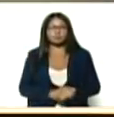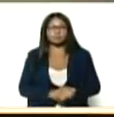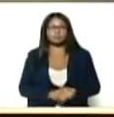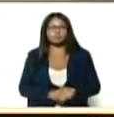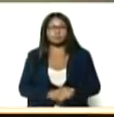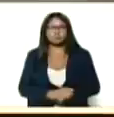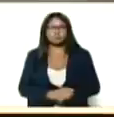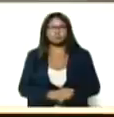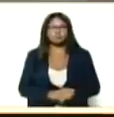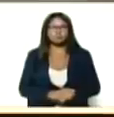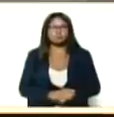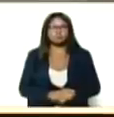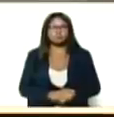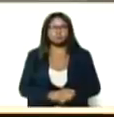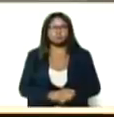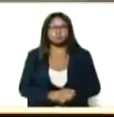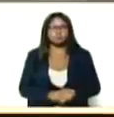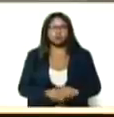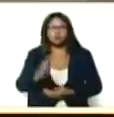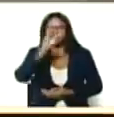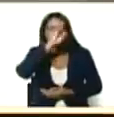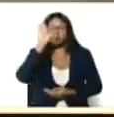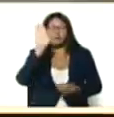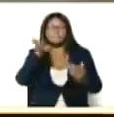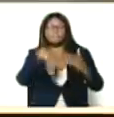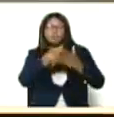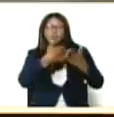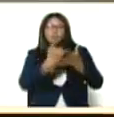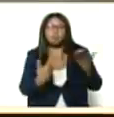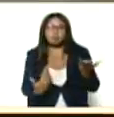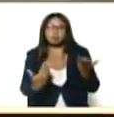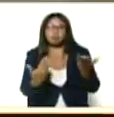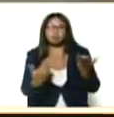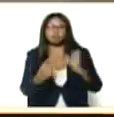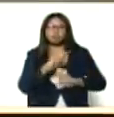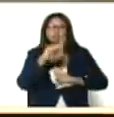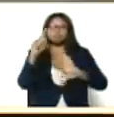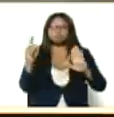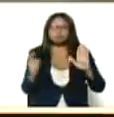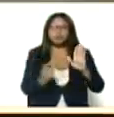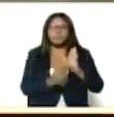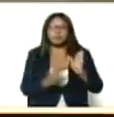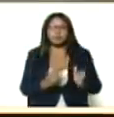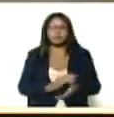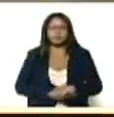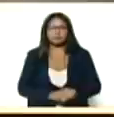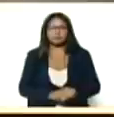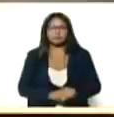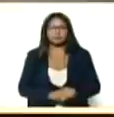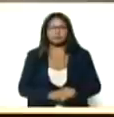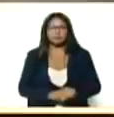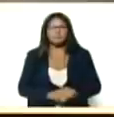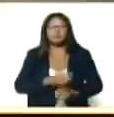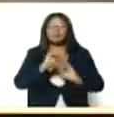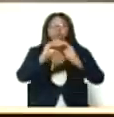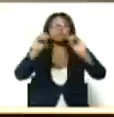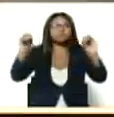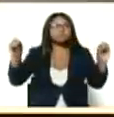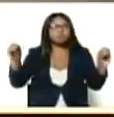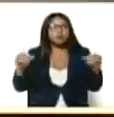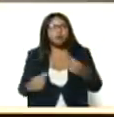El compañero Diosdado Cabello ha hecho una propuesta integral para ir a consultar a las